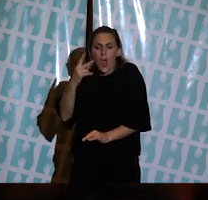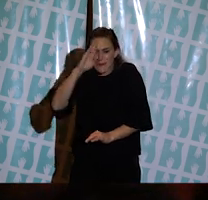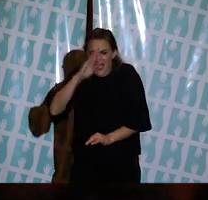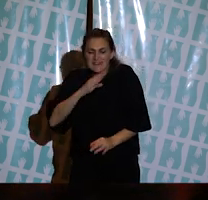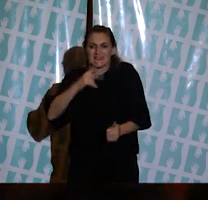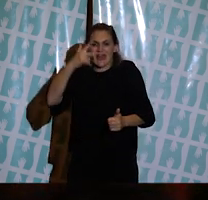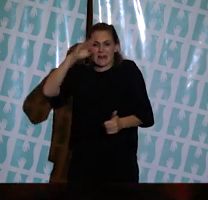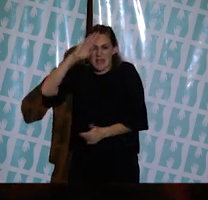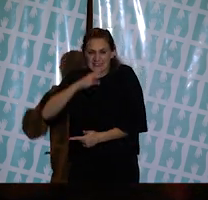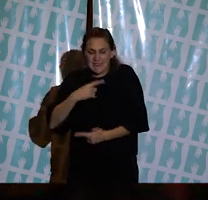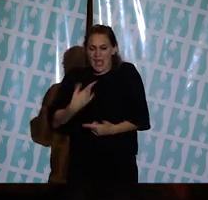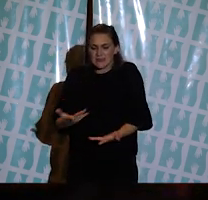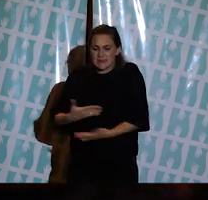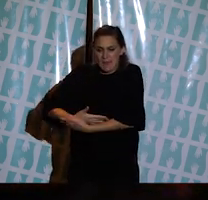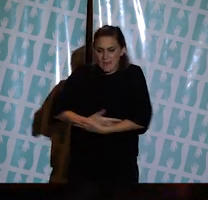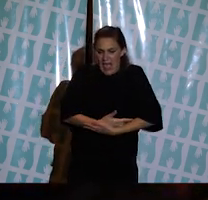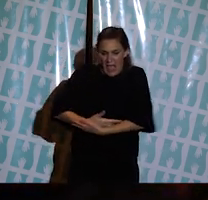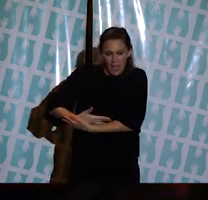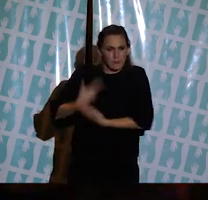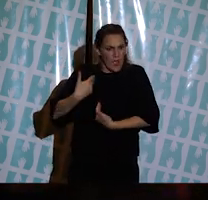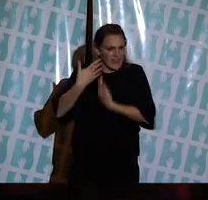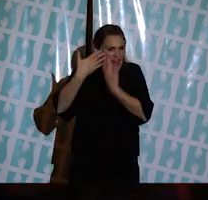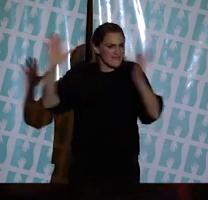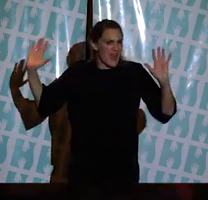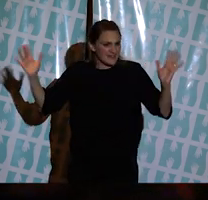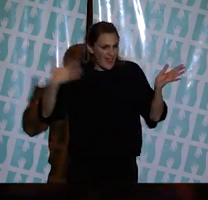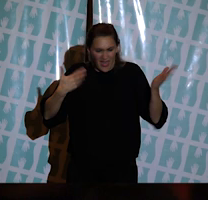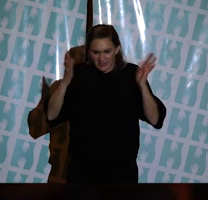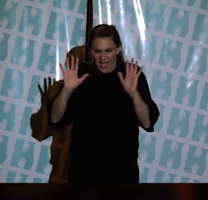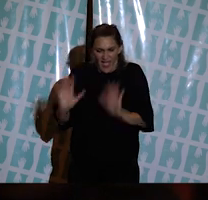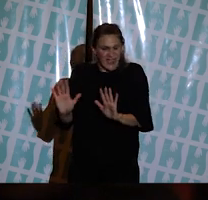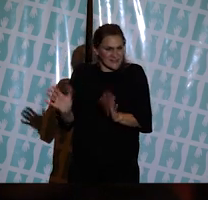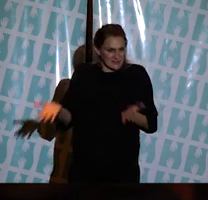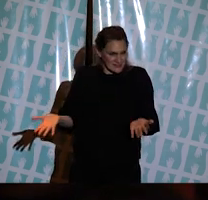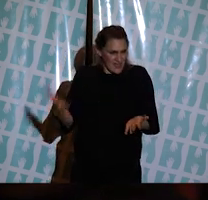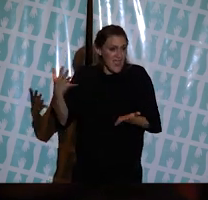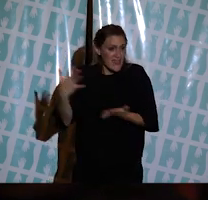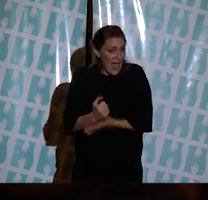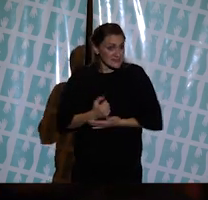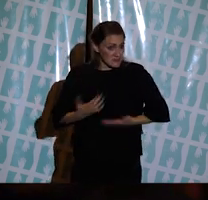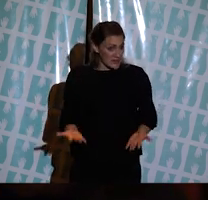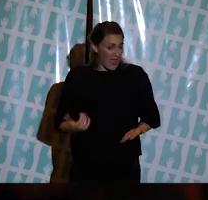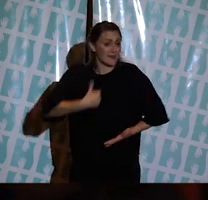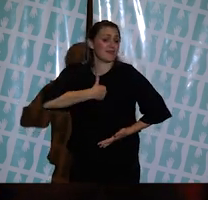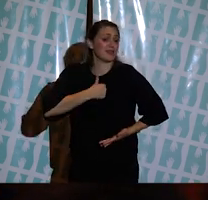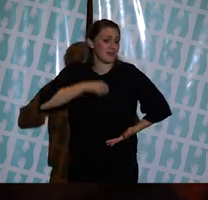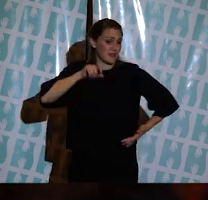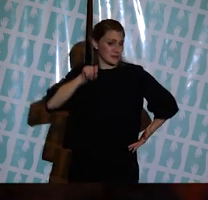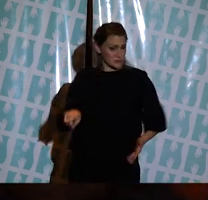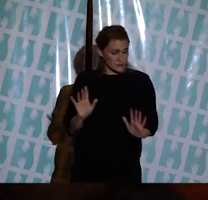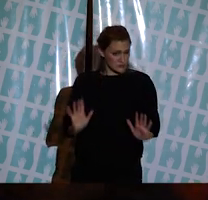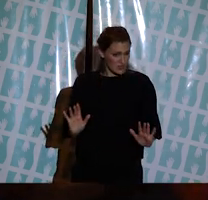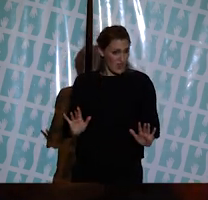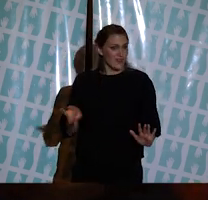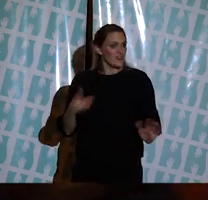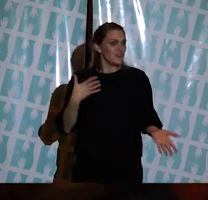meses, cuando tiene libertad de poder ser él como es en su verdadera identidad, entonces